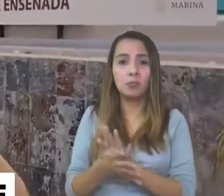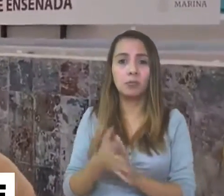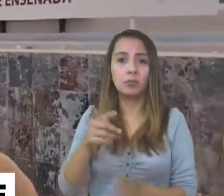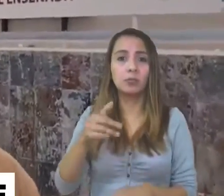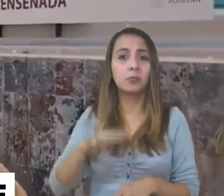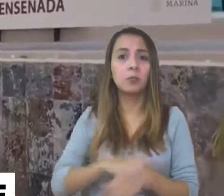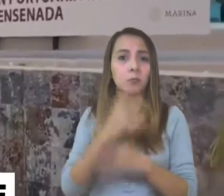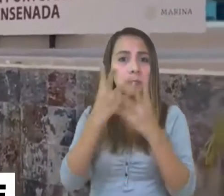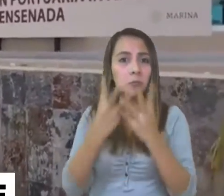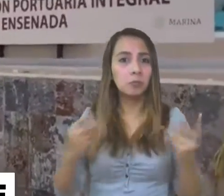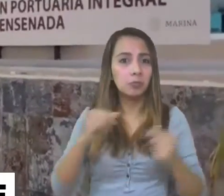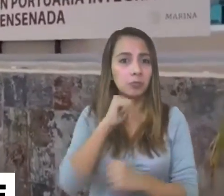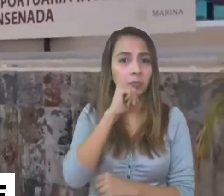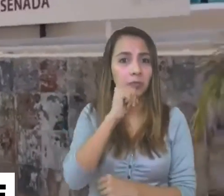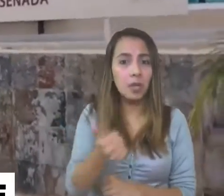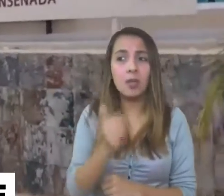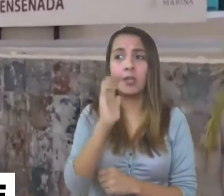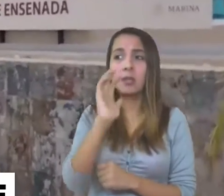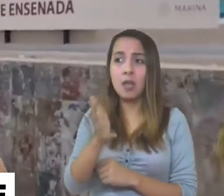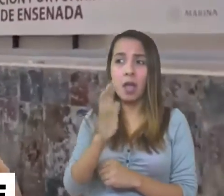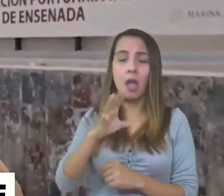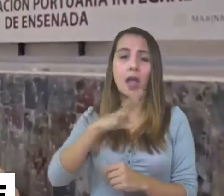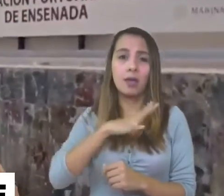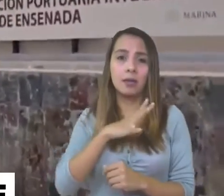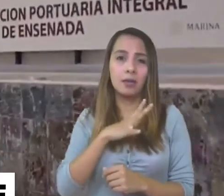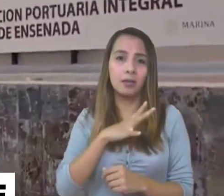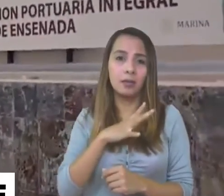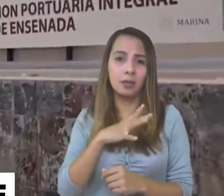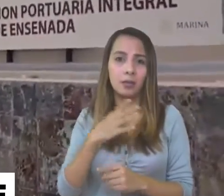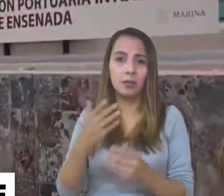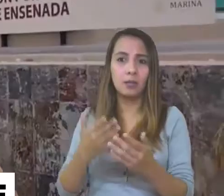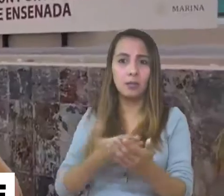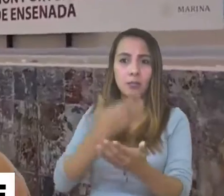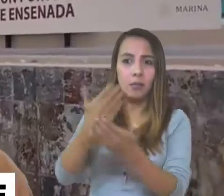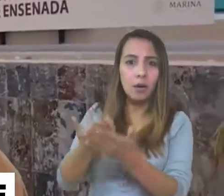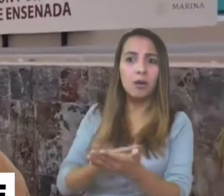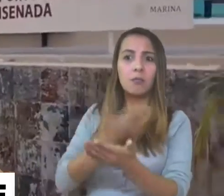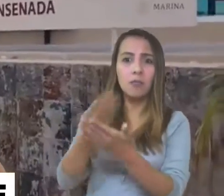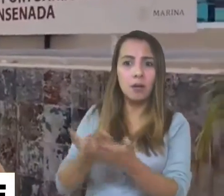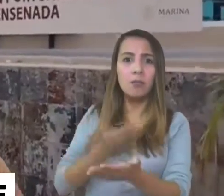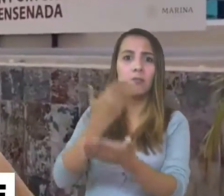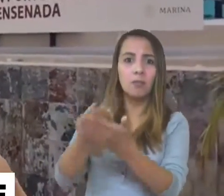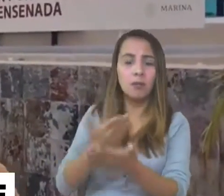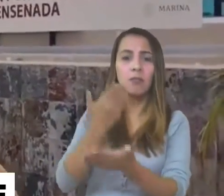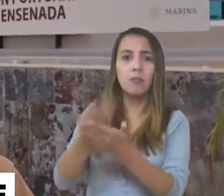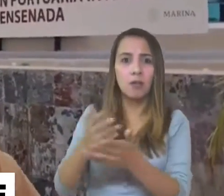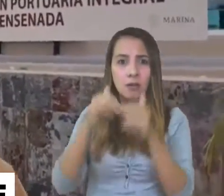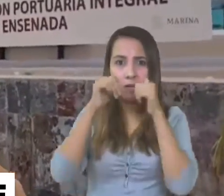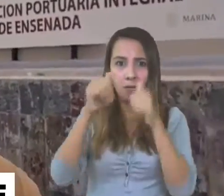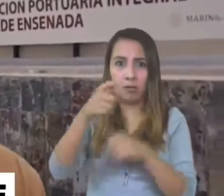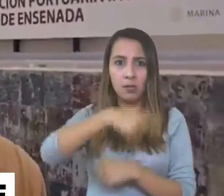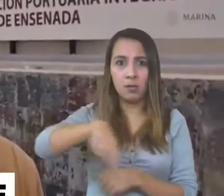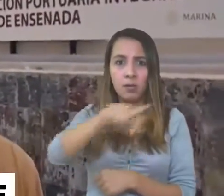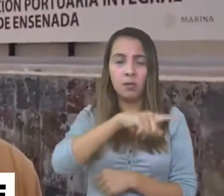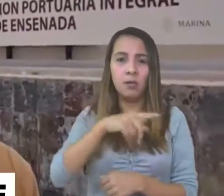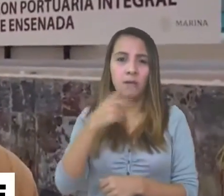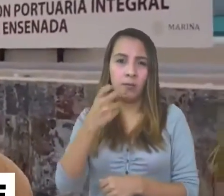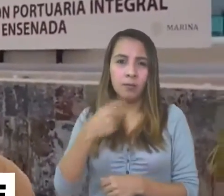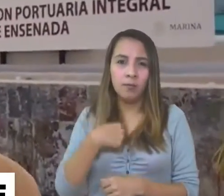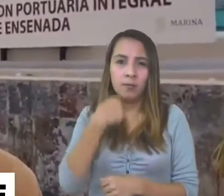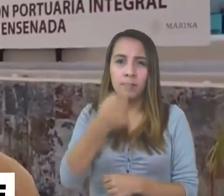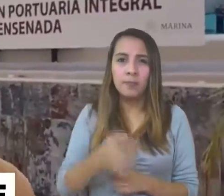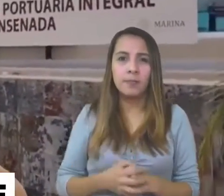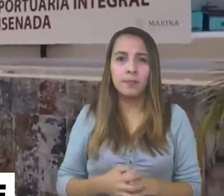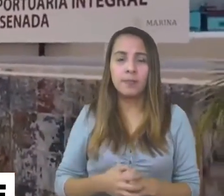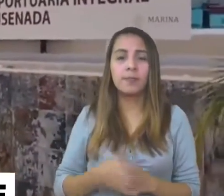dado solución, a pesar de que ya hay un ordenamiento de atención por ustedes? Sí, mira. Eso lo comento no, yo. No puede ser